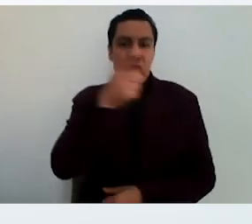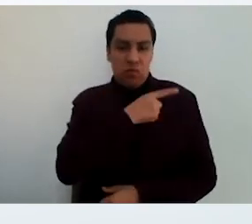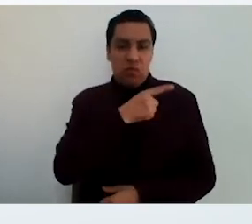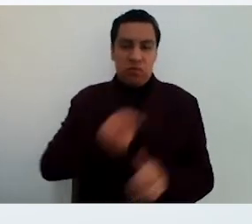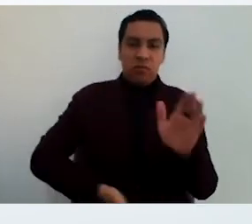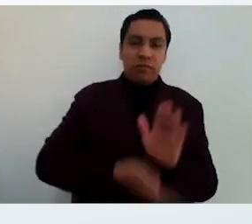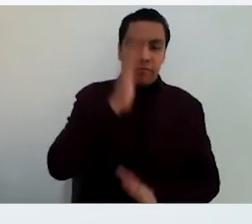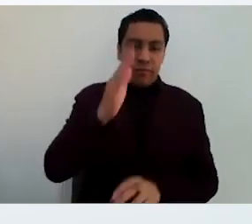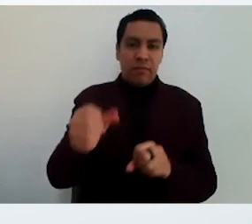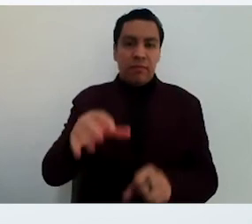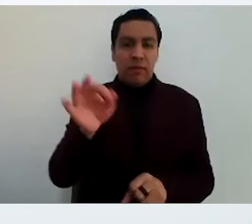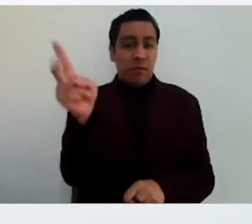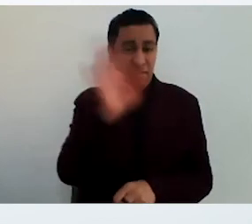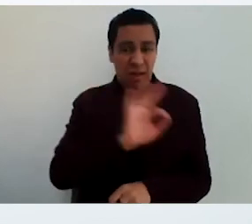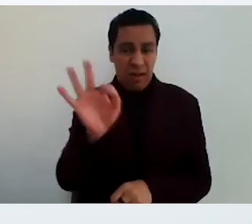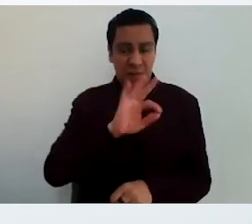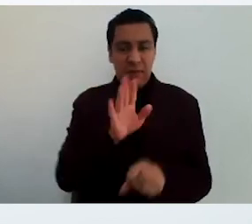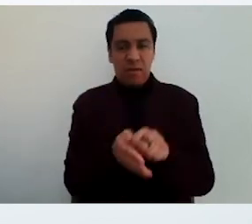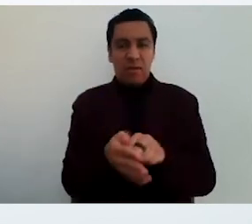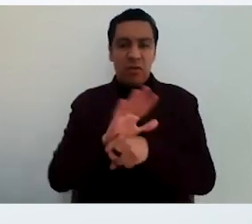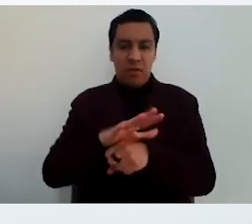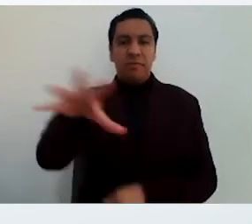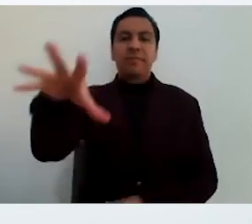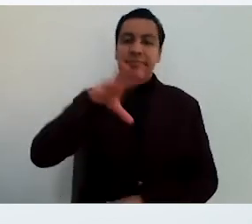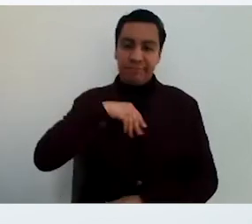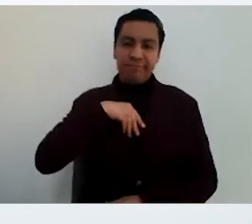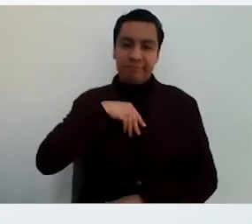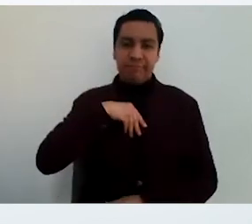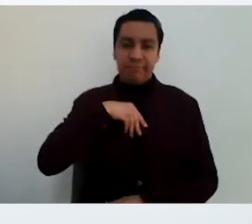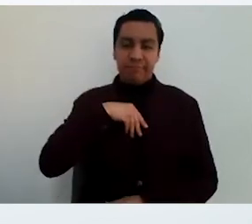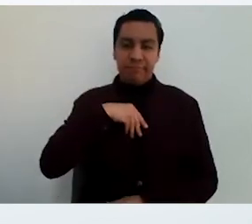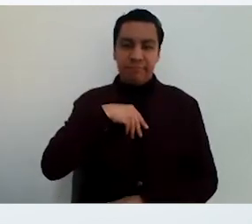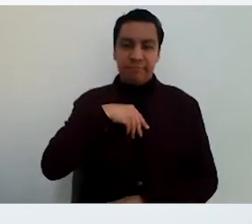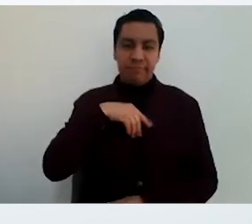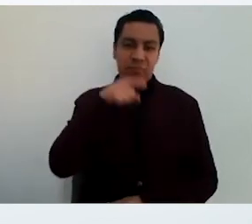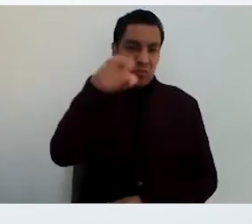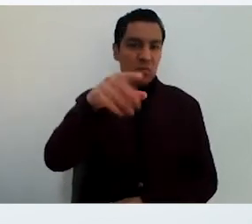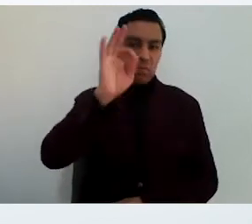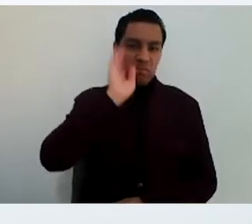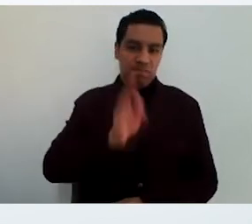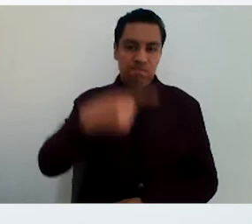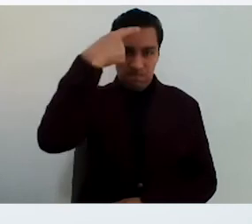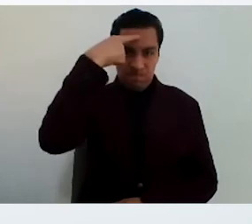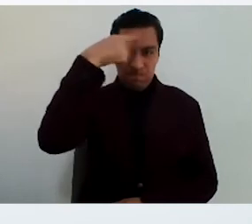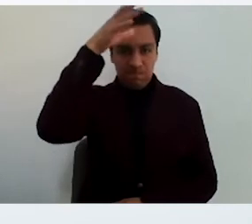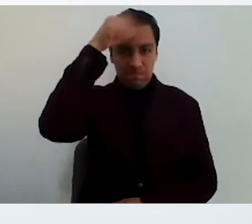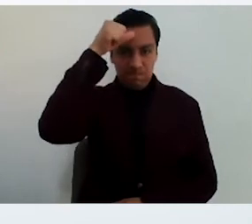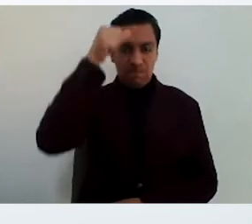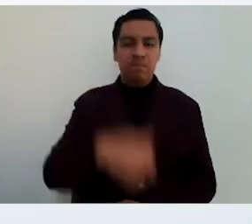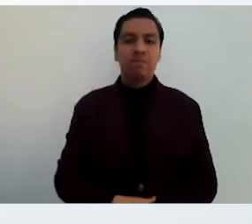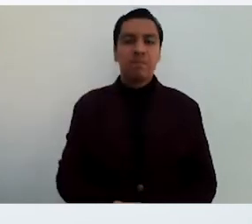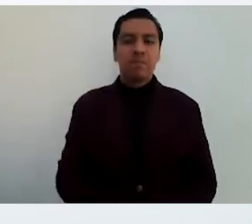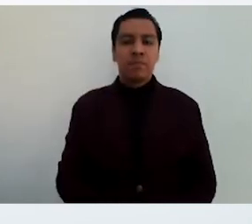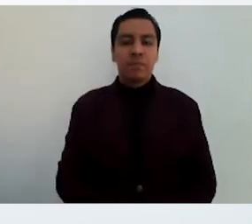también las restricciones que son inevitablemente necesarias para protección nuestra y de los demás.